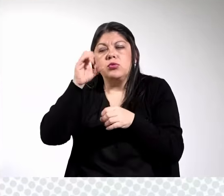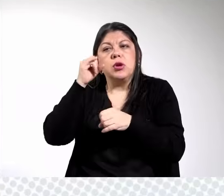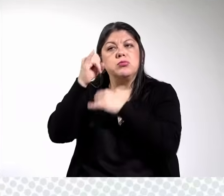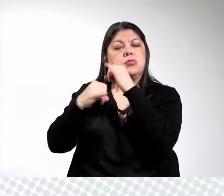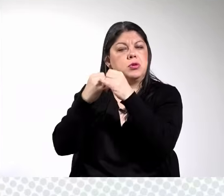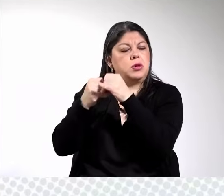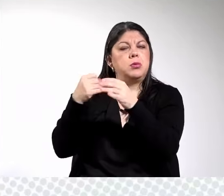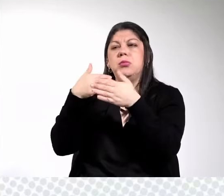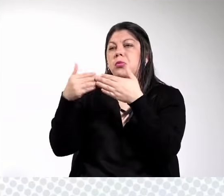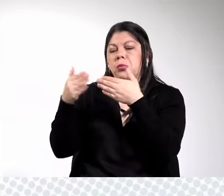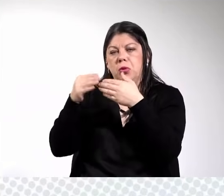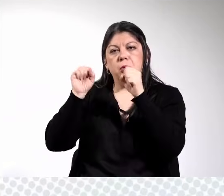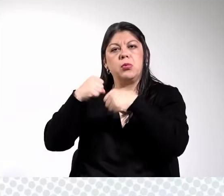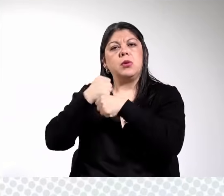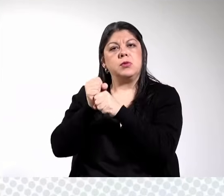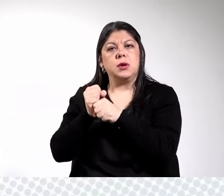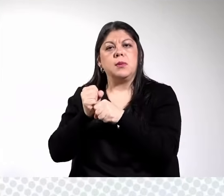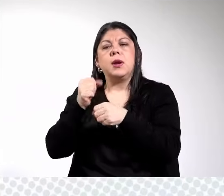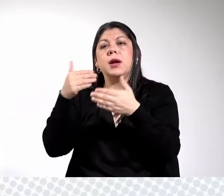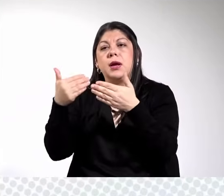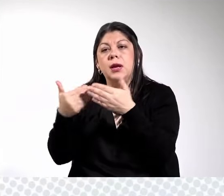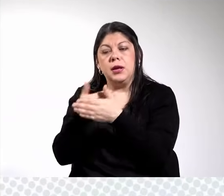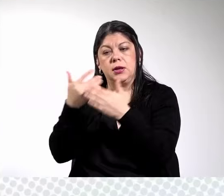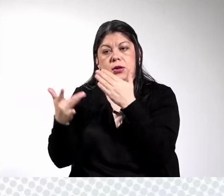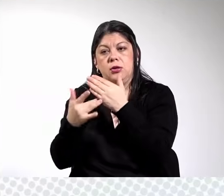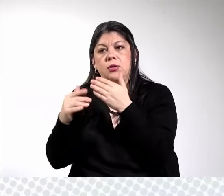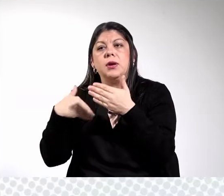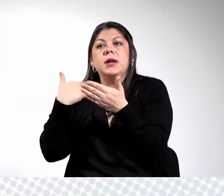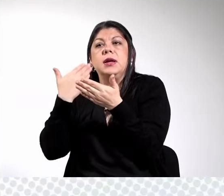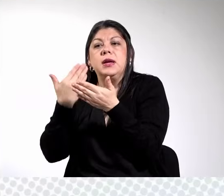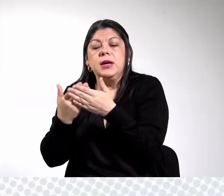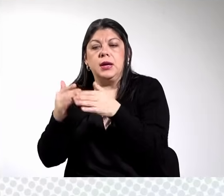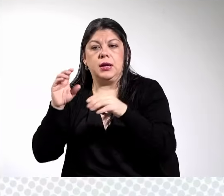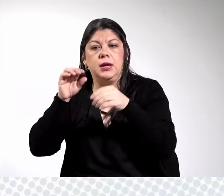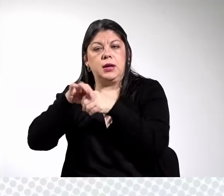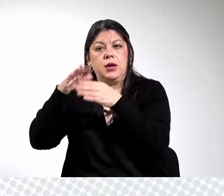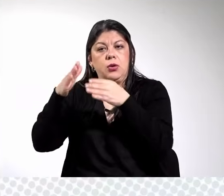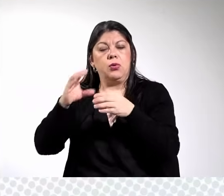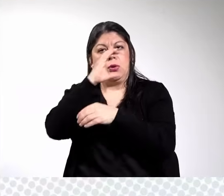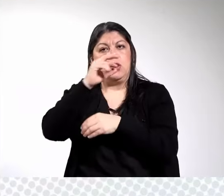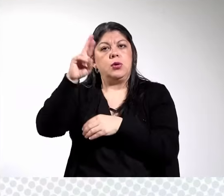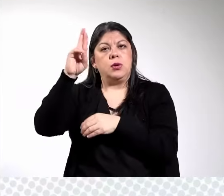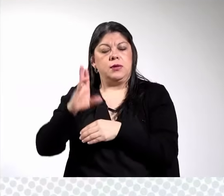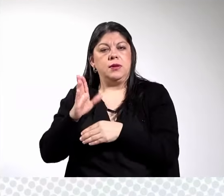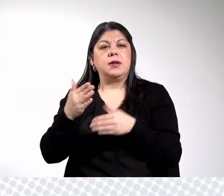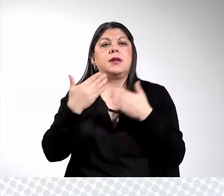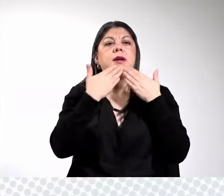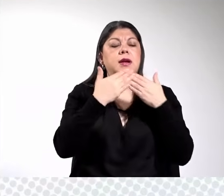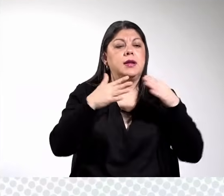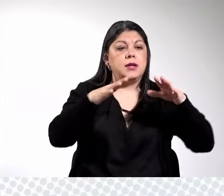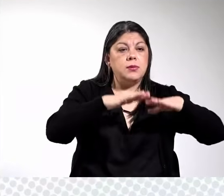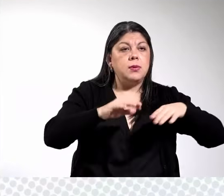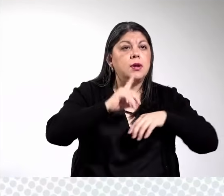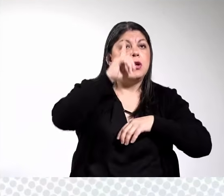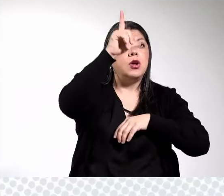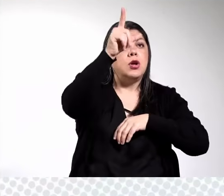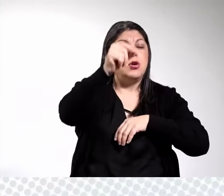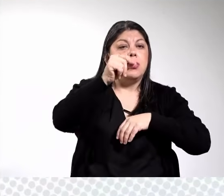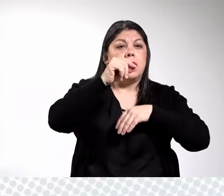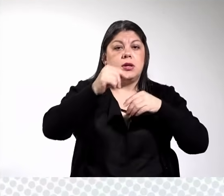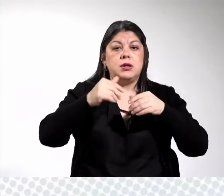haremos para que la innovación en la tecnología llegue a la agricultura costarricense. Muchas gracias. Las zonas rurales y